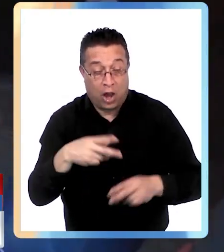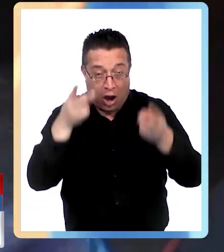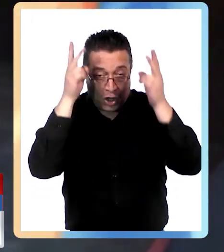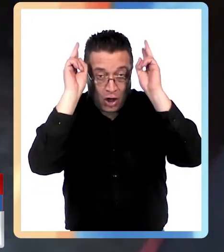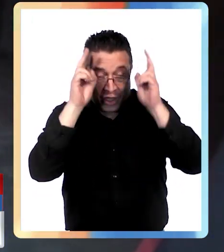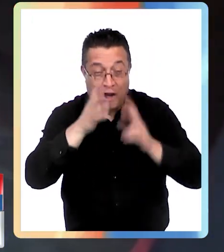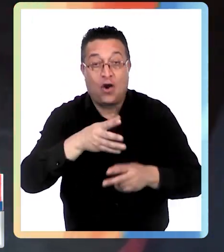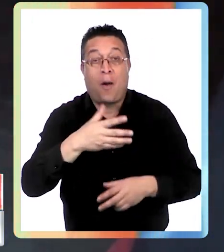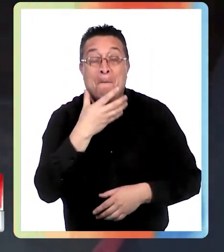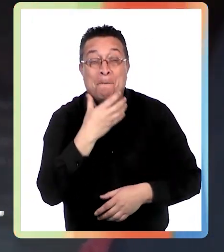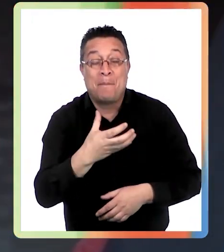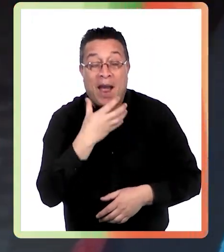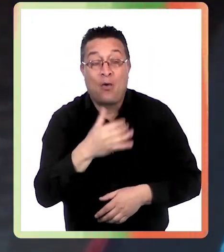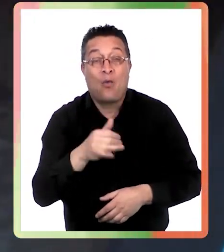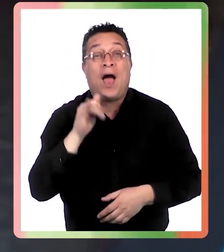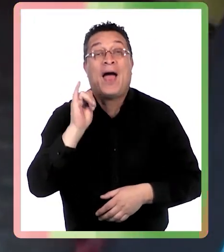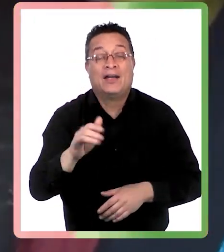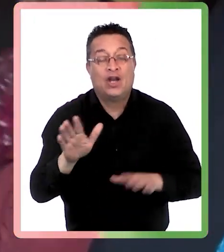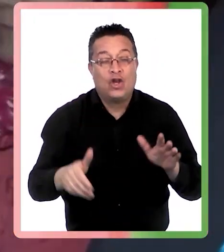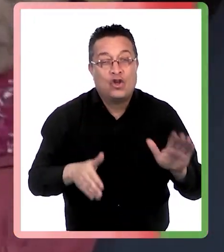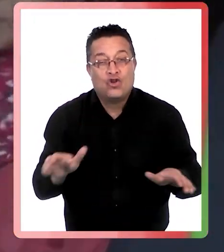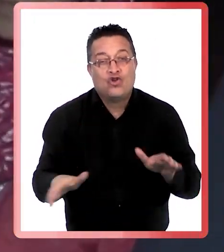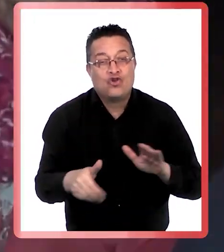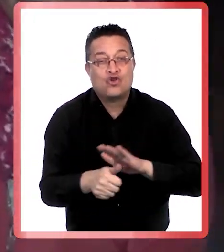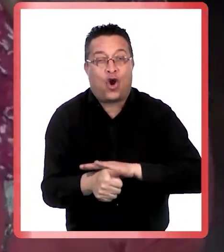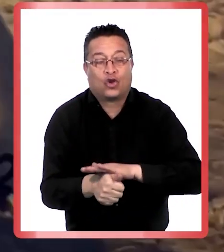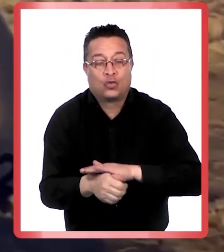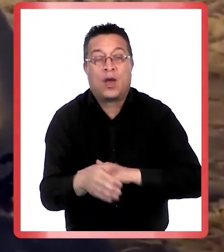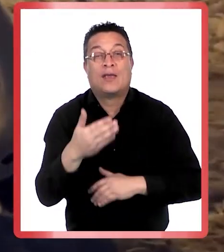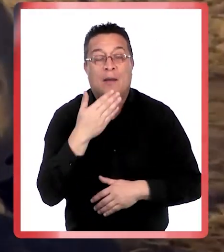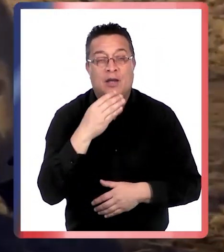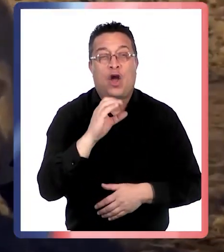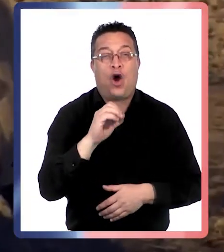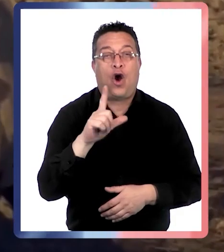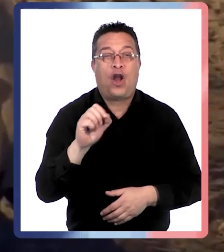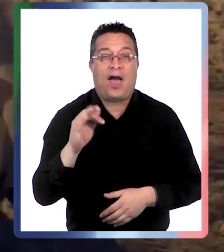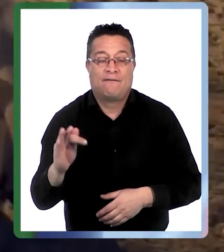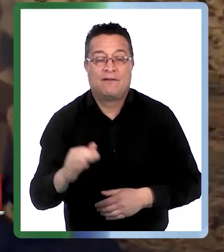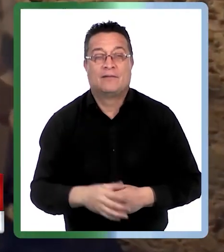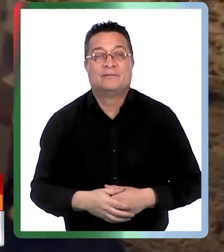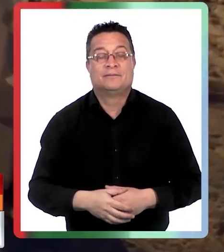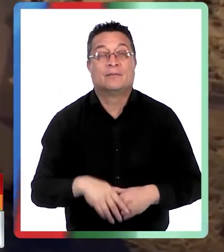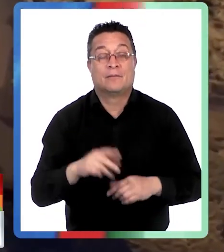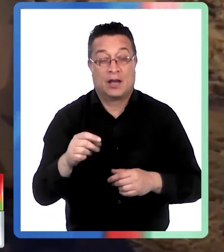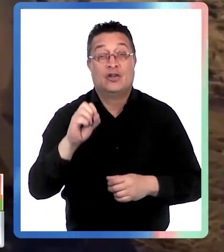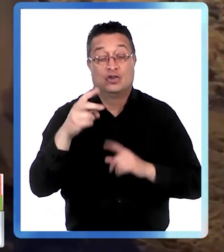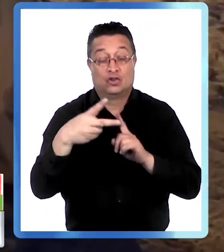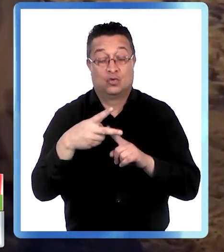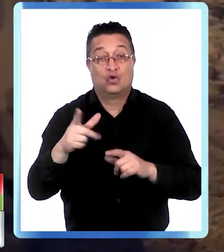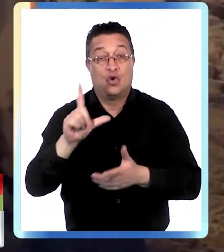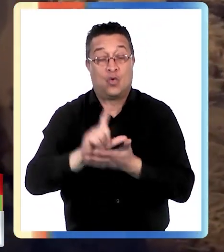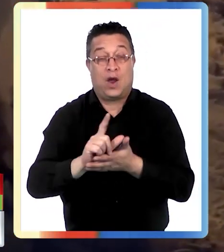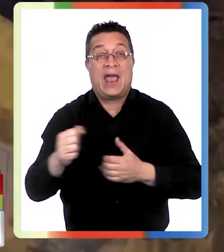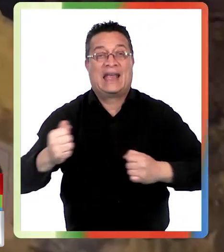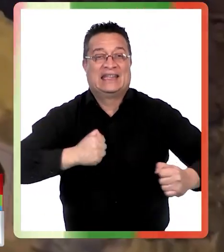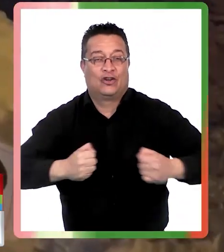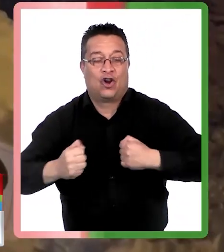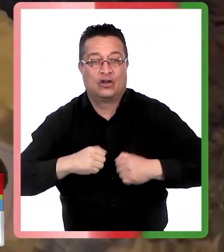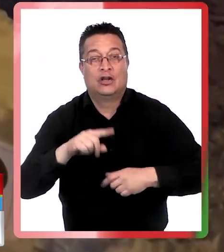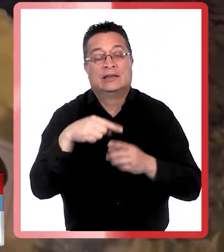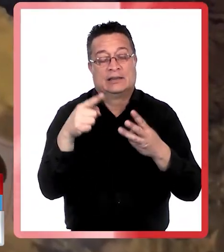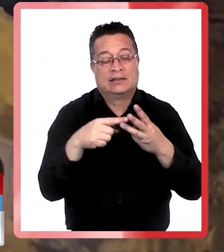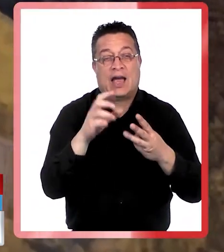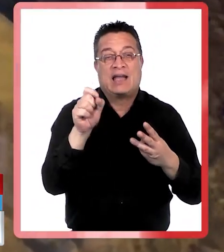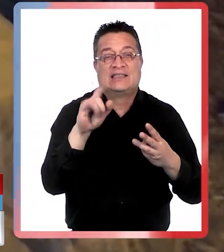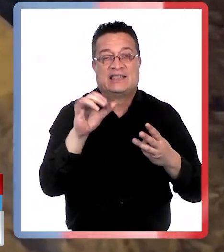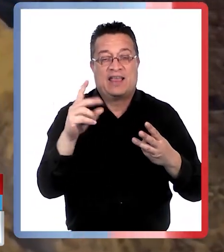de p la tortuga y también me gustó el Olaf el segundo lugar fue para Don King Kong El tercero lo ocupó ansiedad